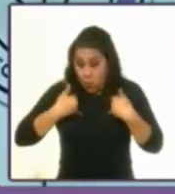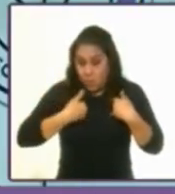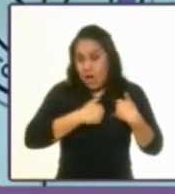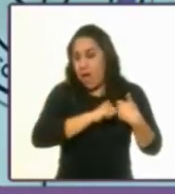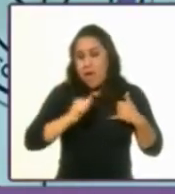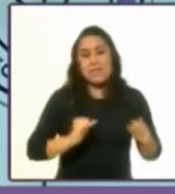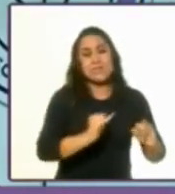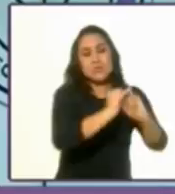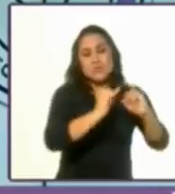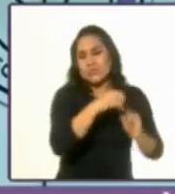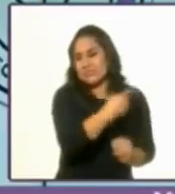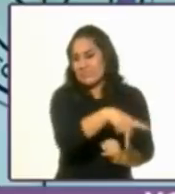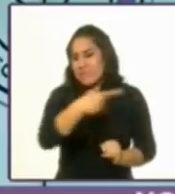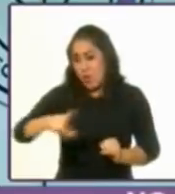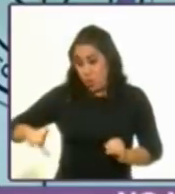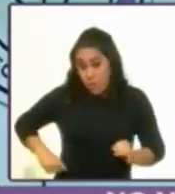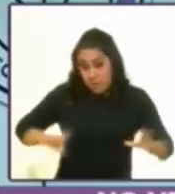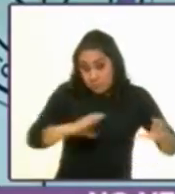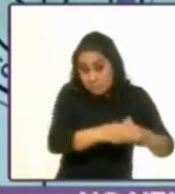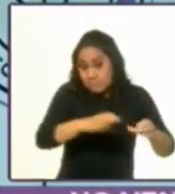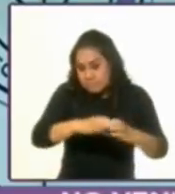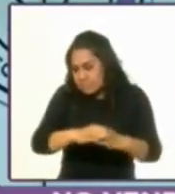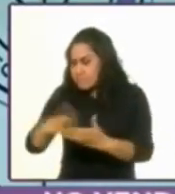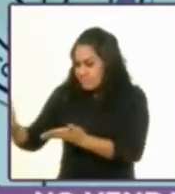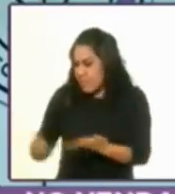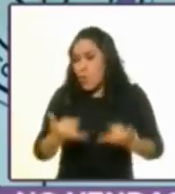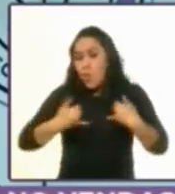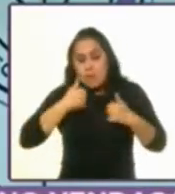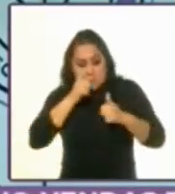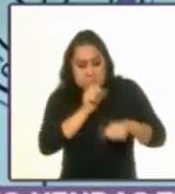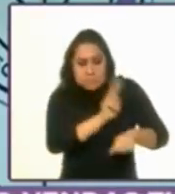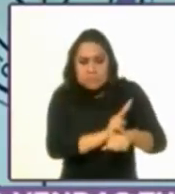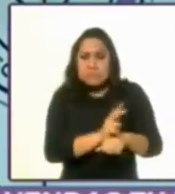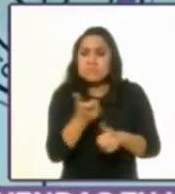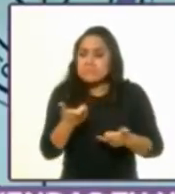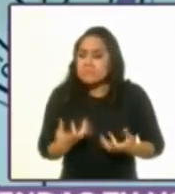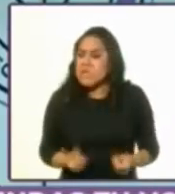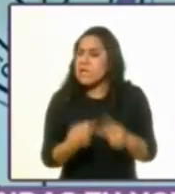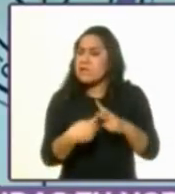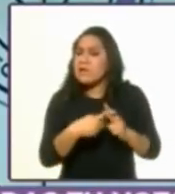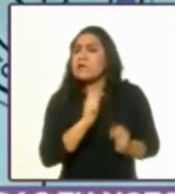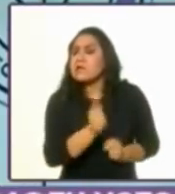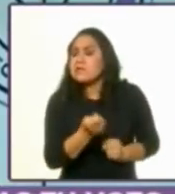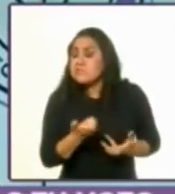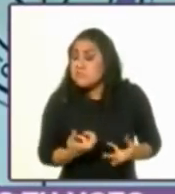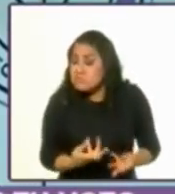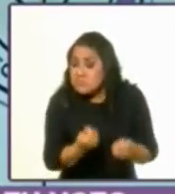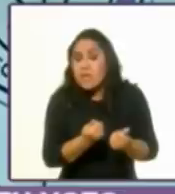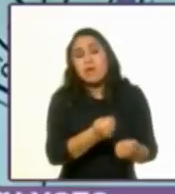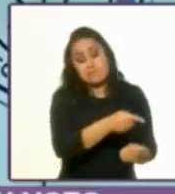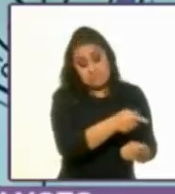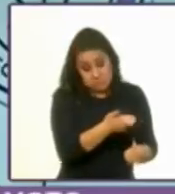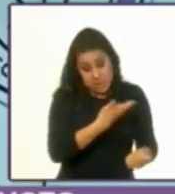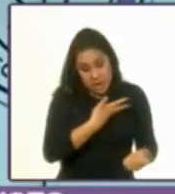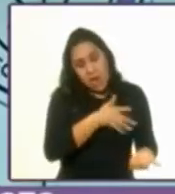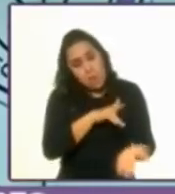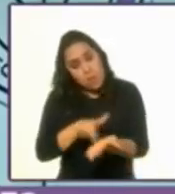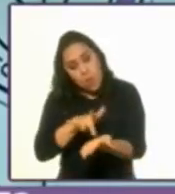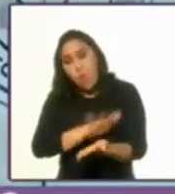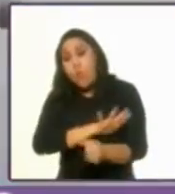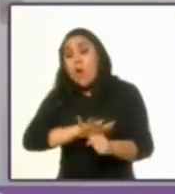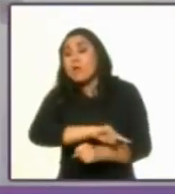instituto de gobierno se vigile peso por peso y sea aplicado efectivamente a quien más lo necesita muchas